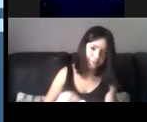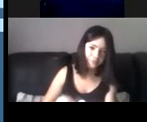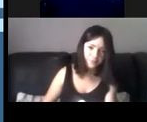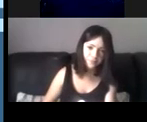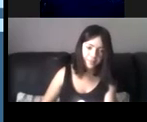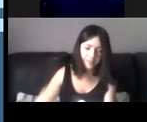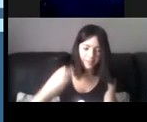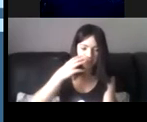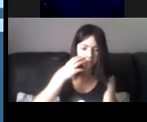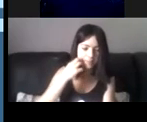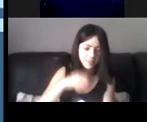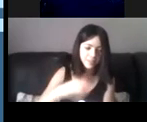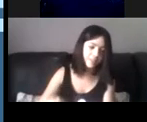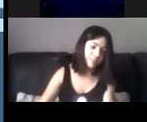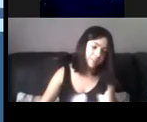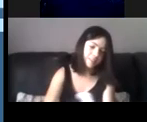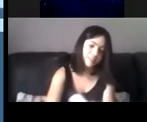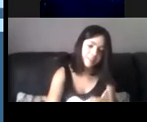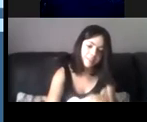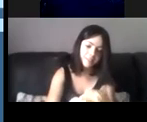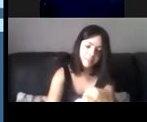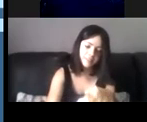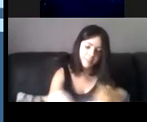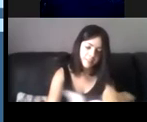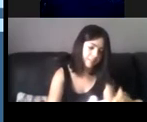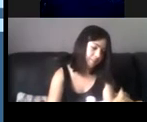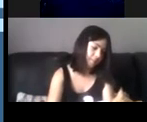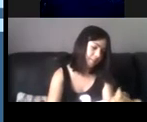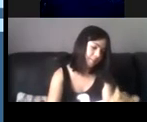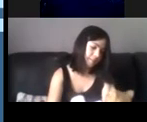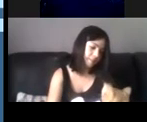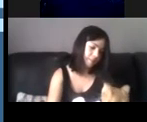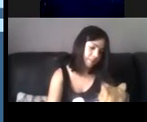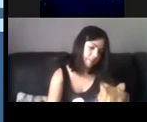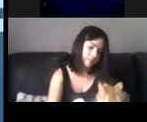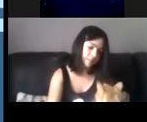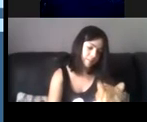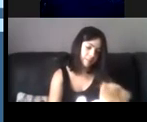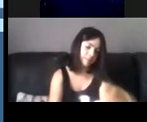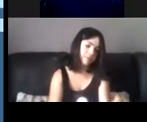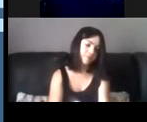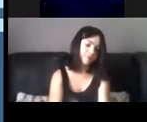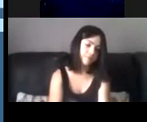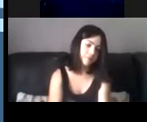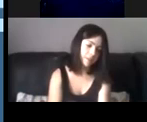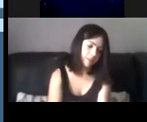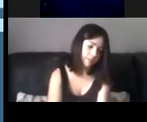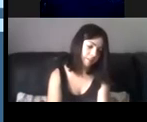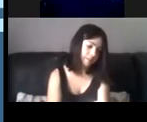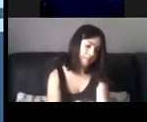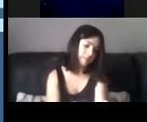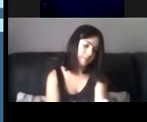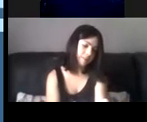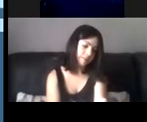que ustedes suscribieron ¿ya? ese es el objetivo central y lo que yo voy a evaluar que yo al ver el video tenga cierta esta